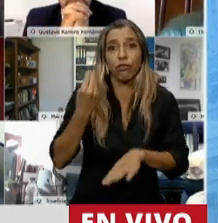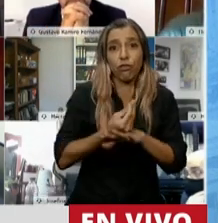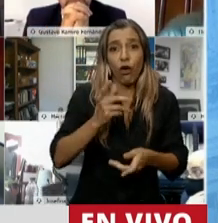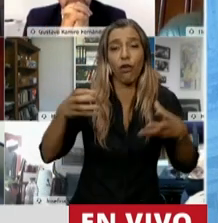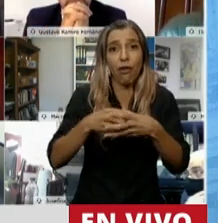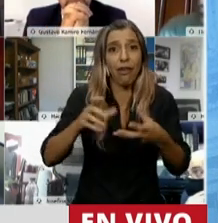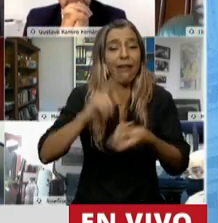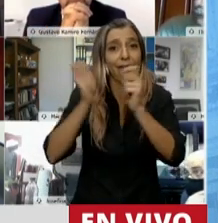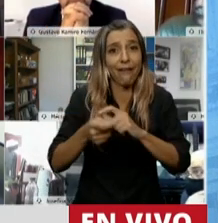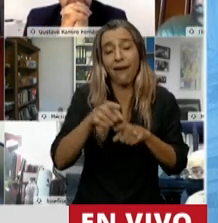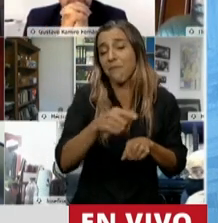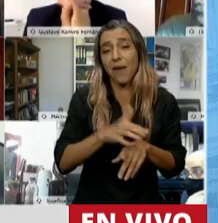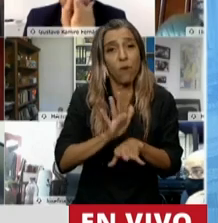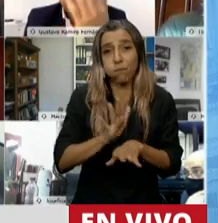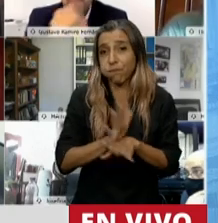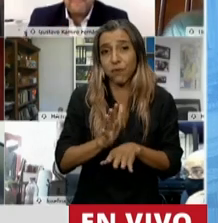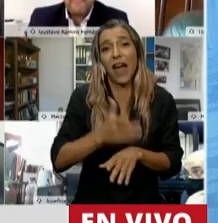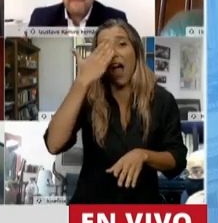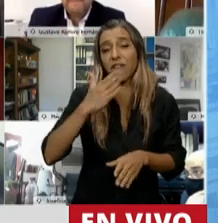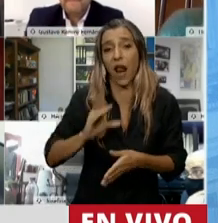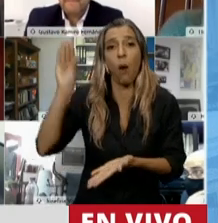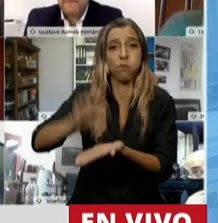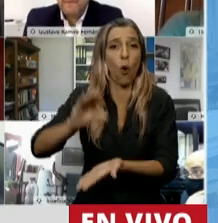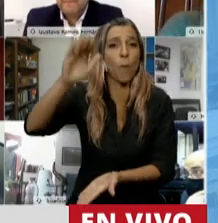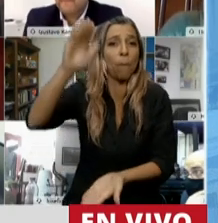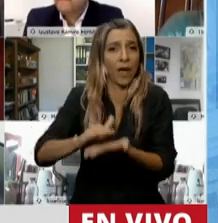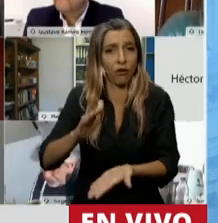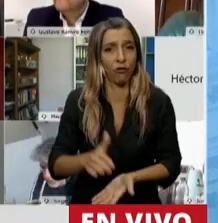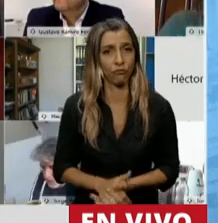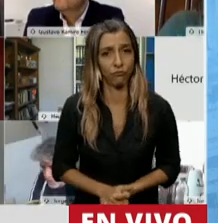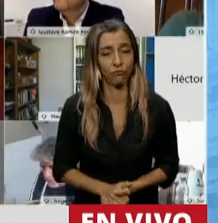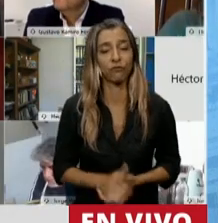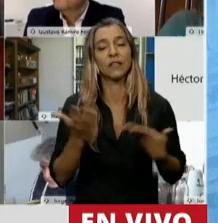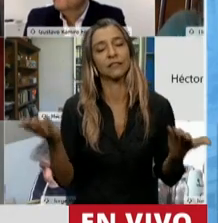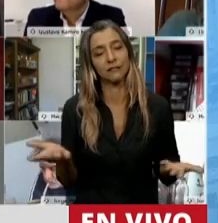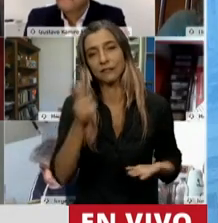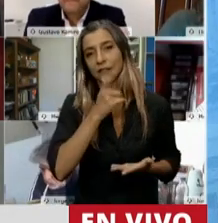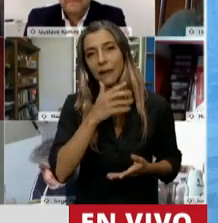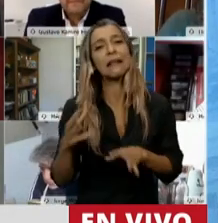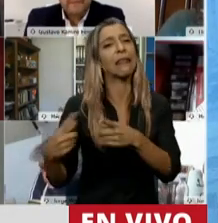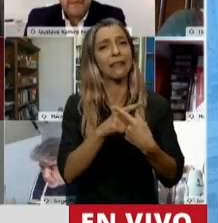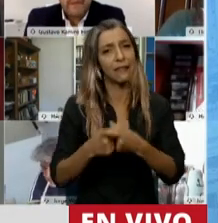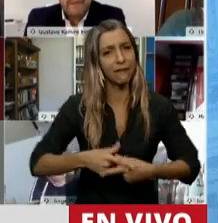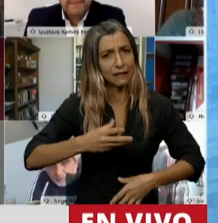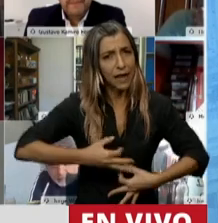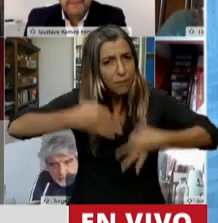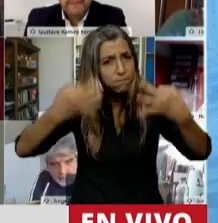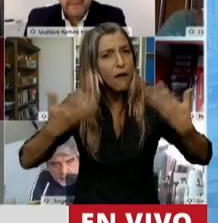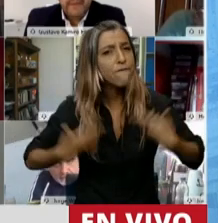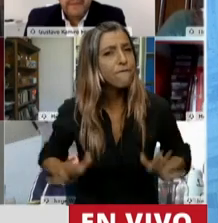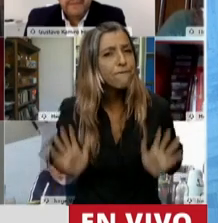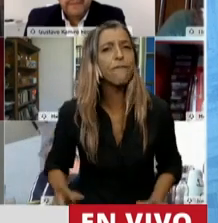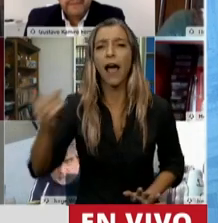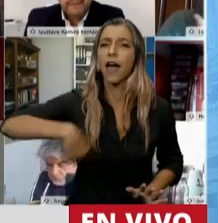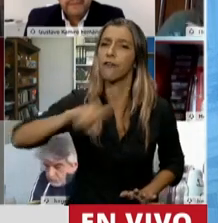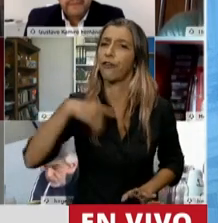Federal del Manejo del Fuego. Yo me parece que para poder discutir con sinceridad, primero hay que leer